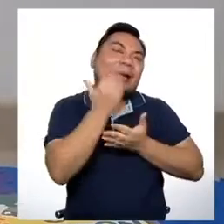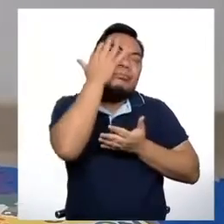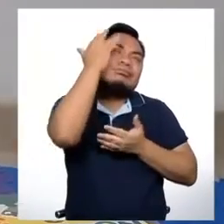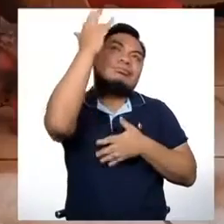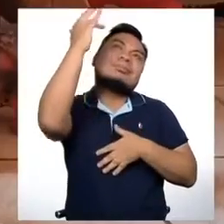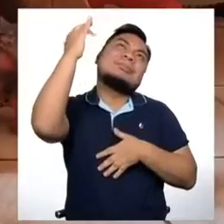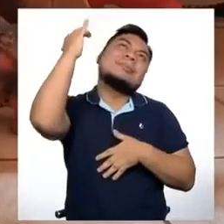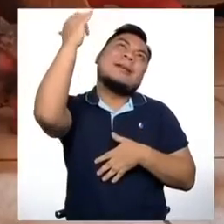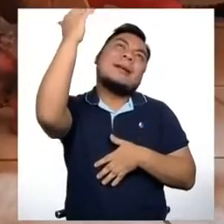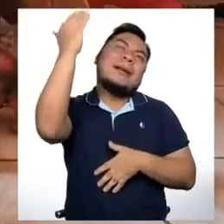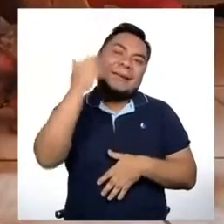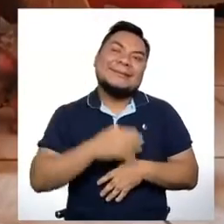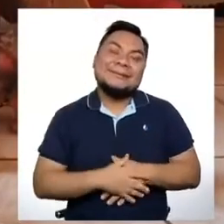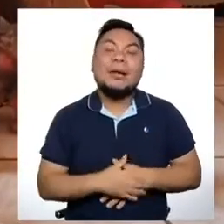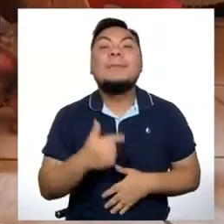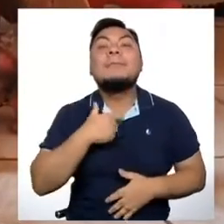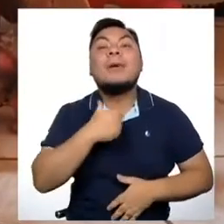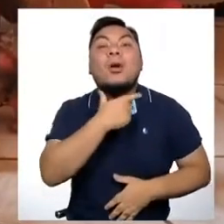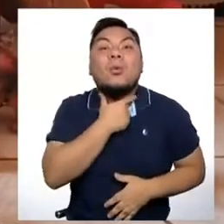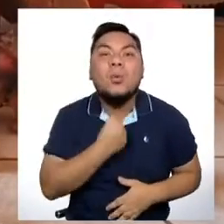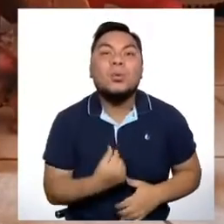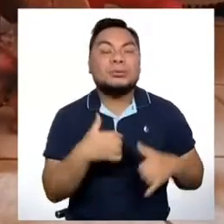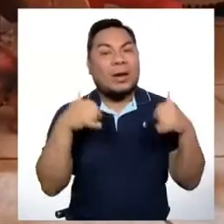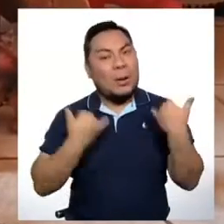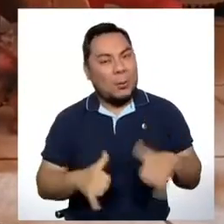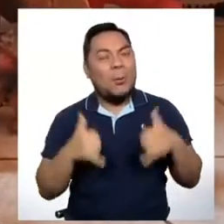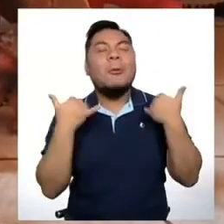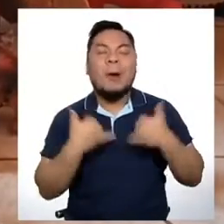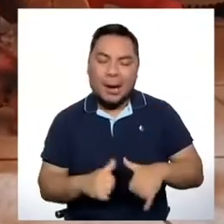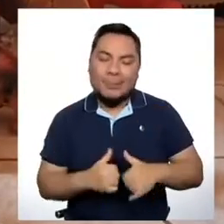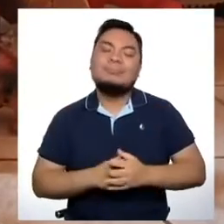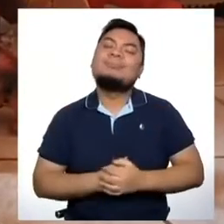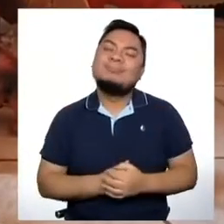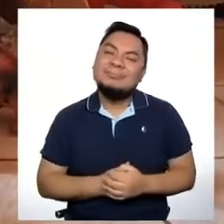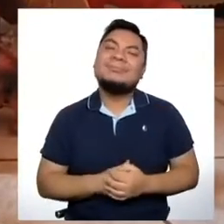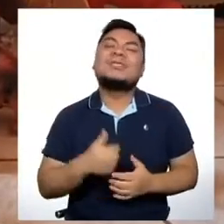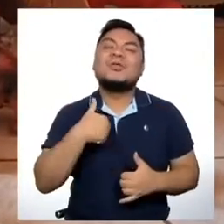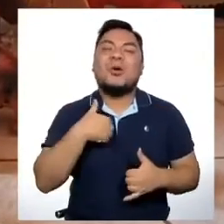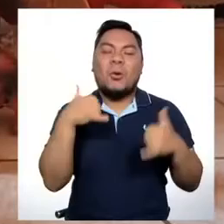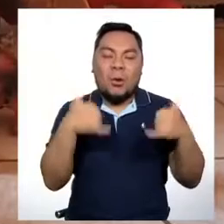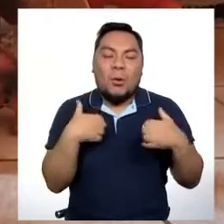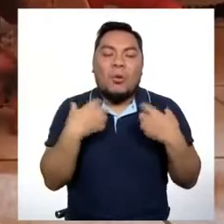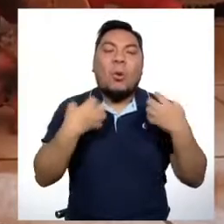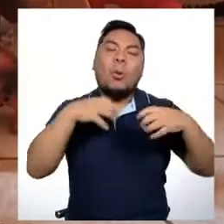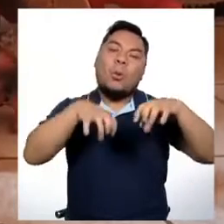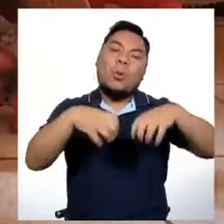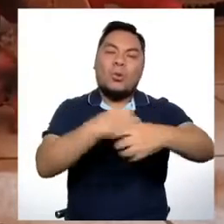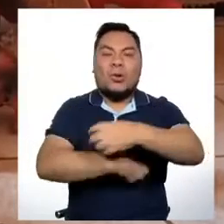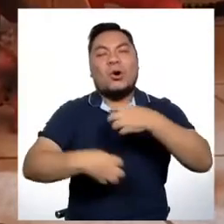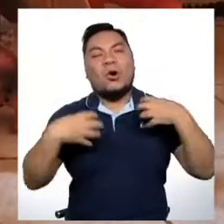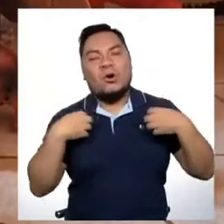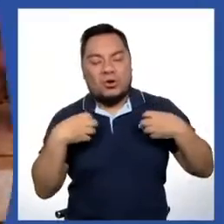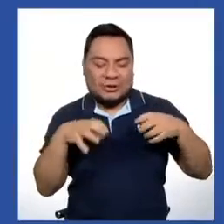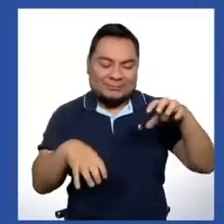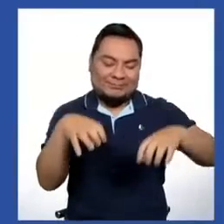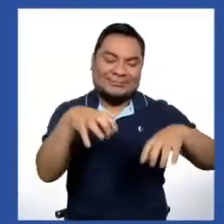imaginar. Me gusta jugar con mis juguetes.